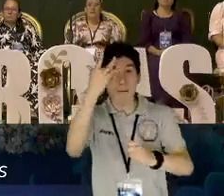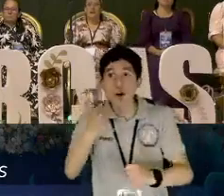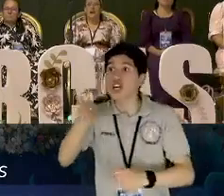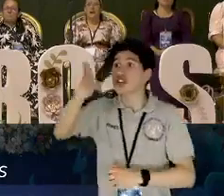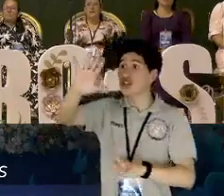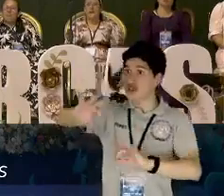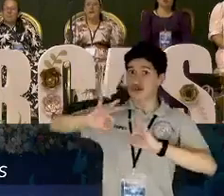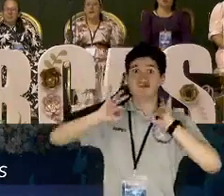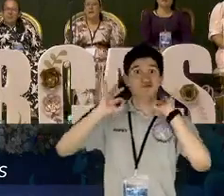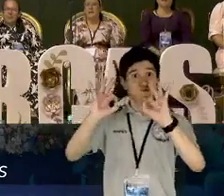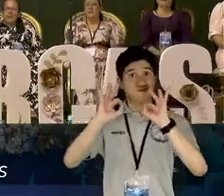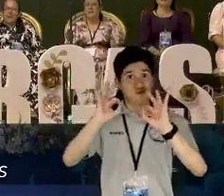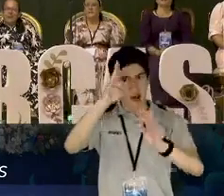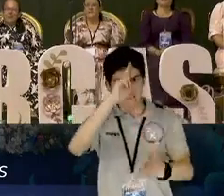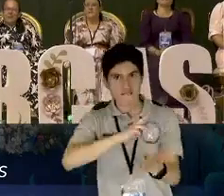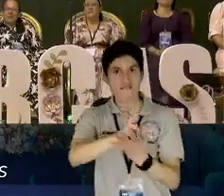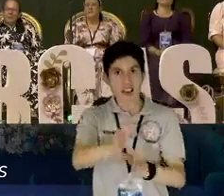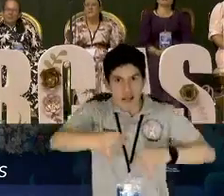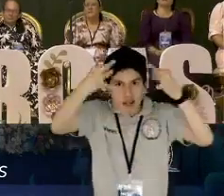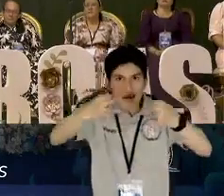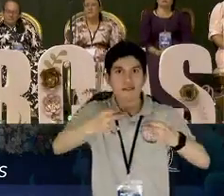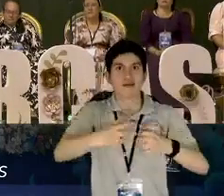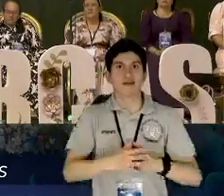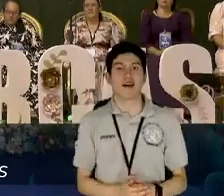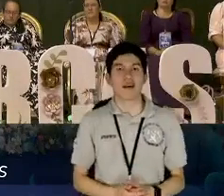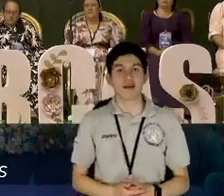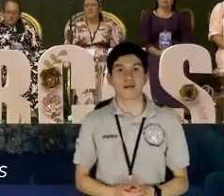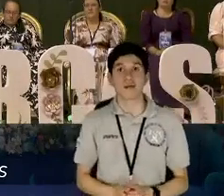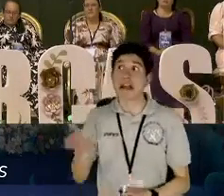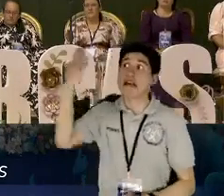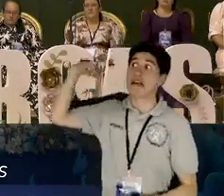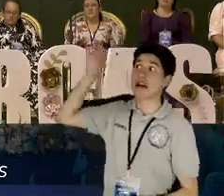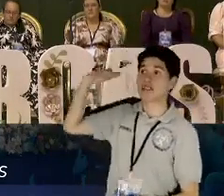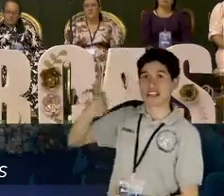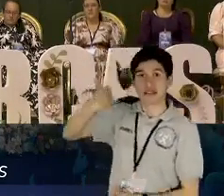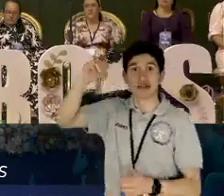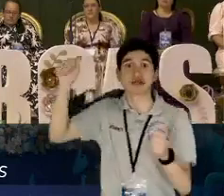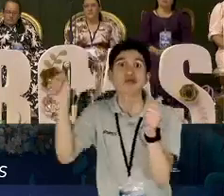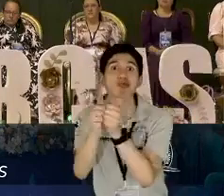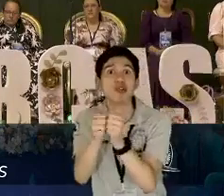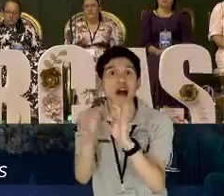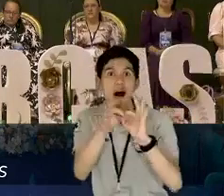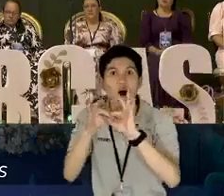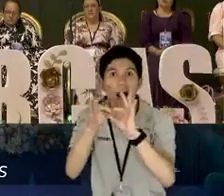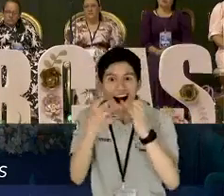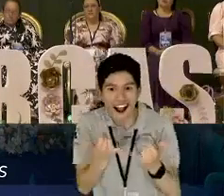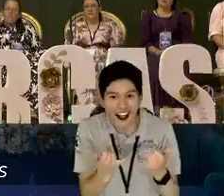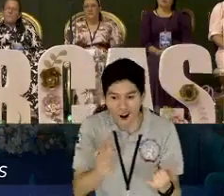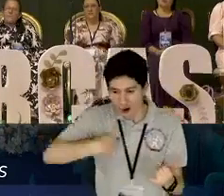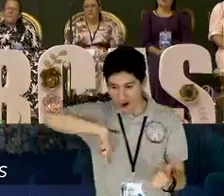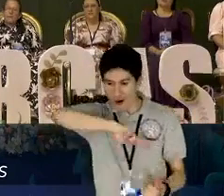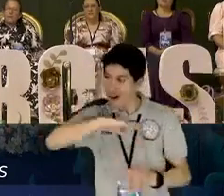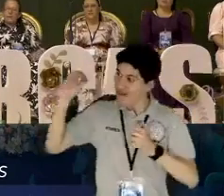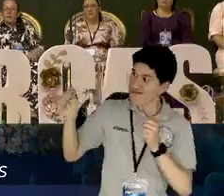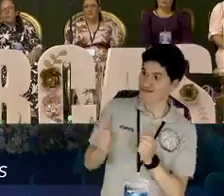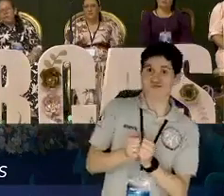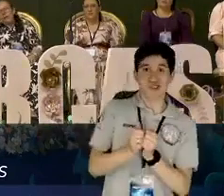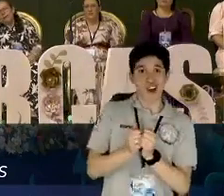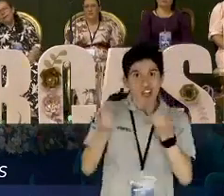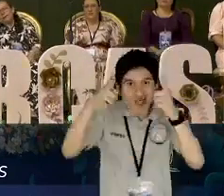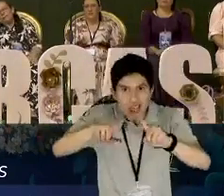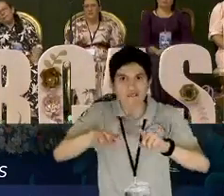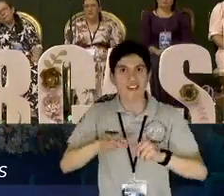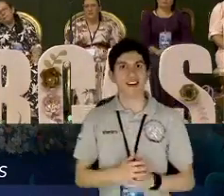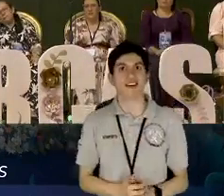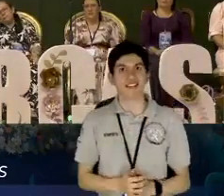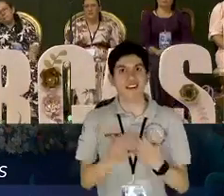verdadero. Y así como estuvo con ellos en esa unidad, también está con nosotros en esta tarde, en este lugar. También está